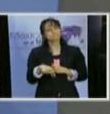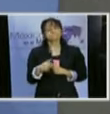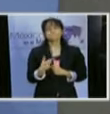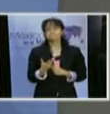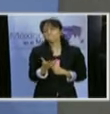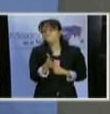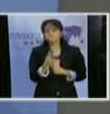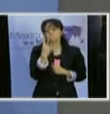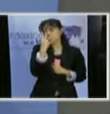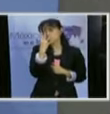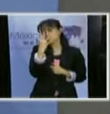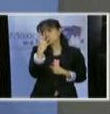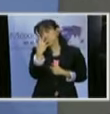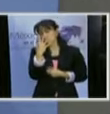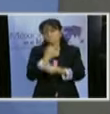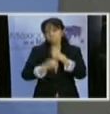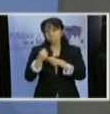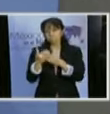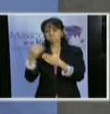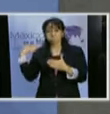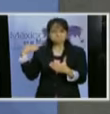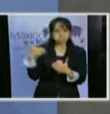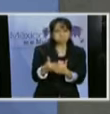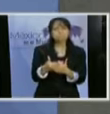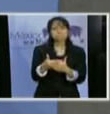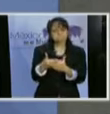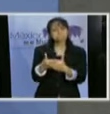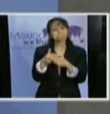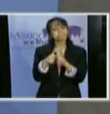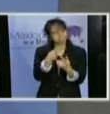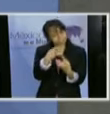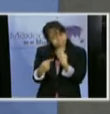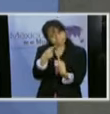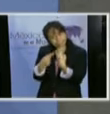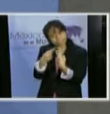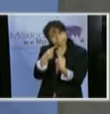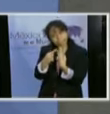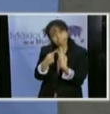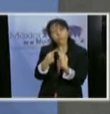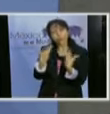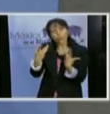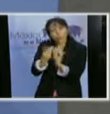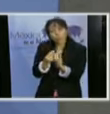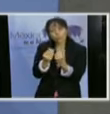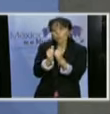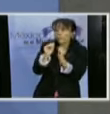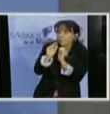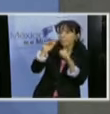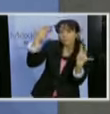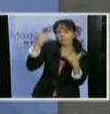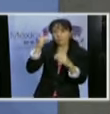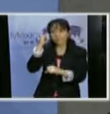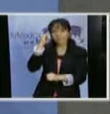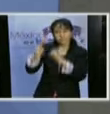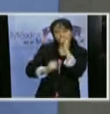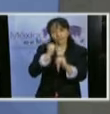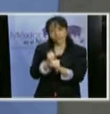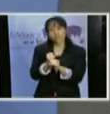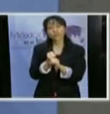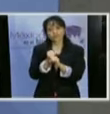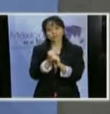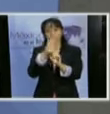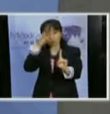4 o 5 años ha habido toda una discusión muy relevante en el contexto internacional sobre el tema del final de los